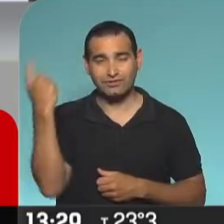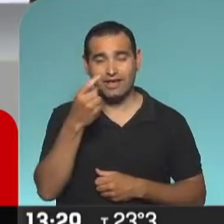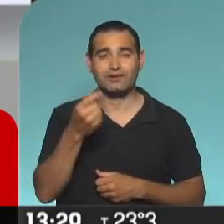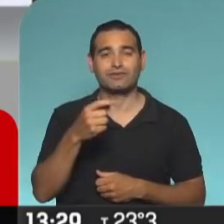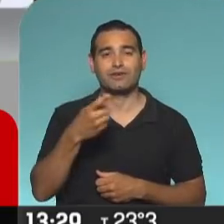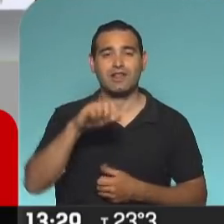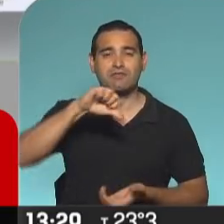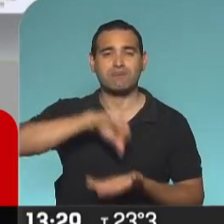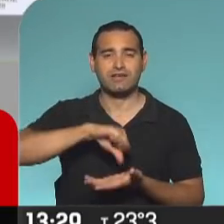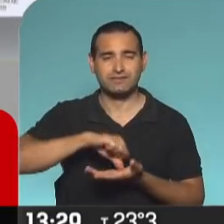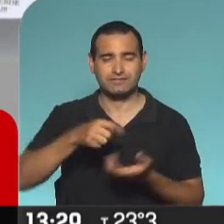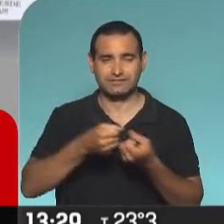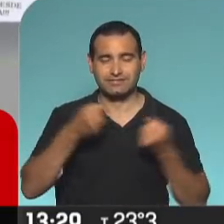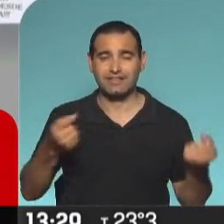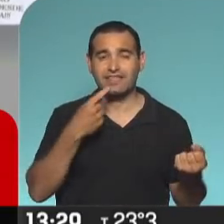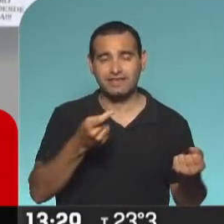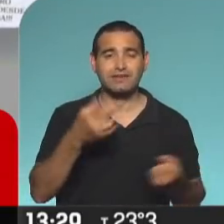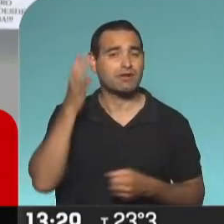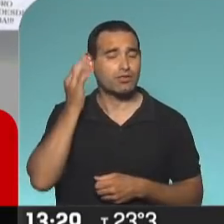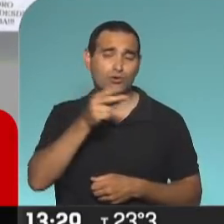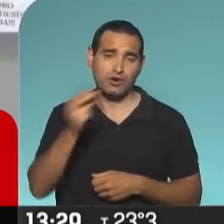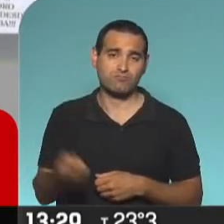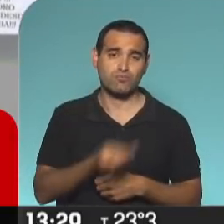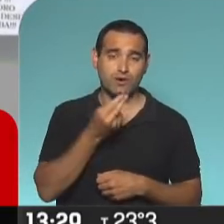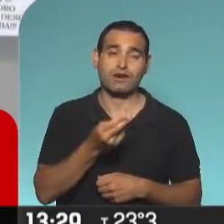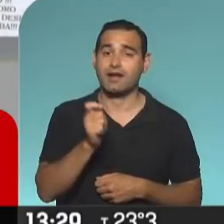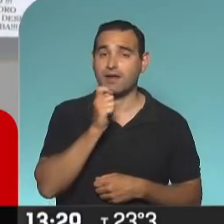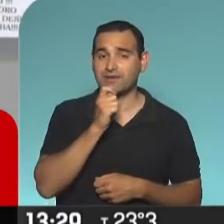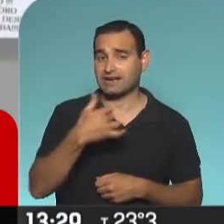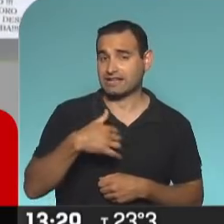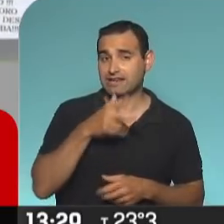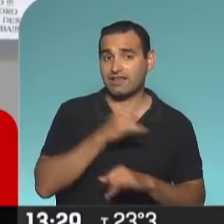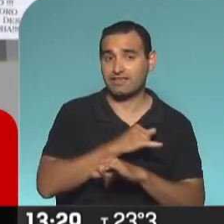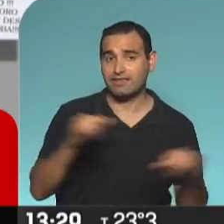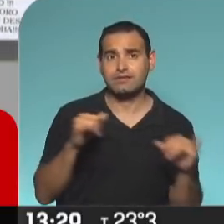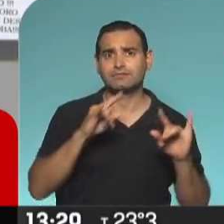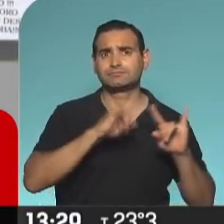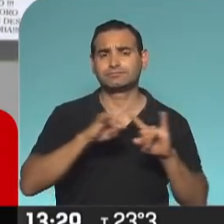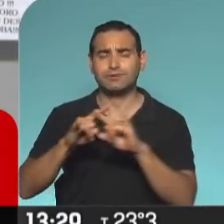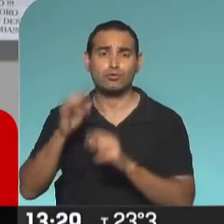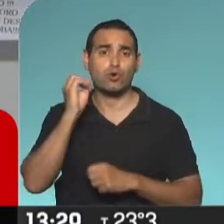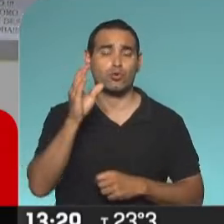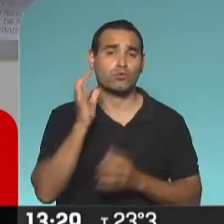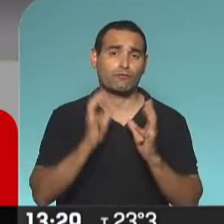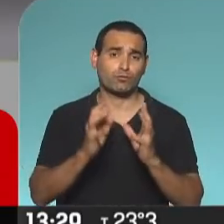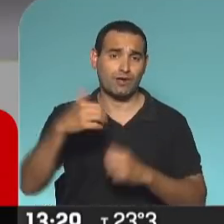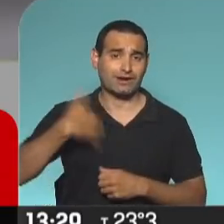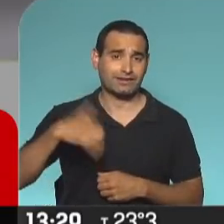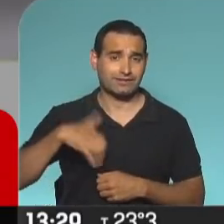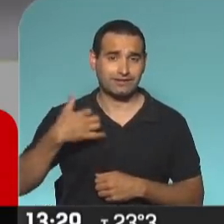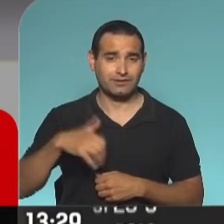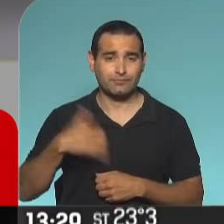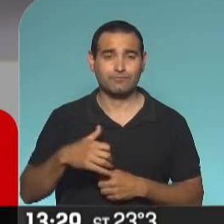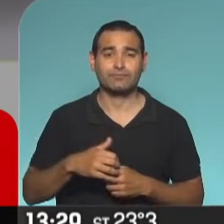País, relatando muere Diego Armando Maradona según la prensa argentina, los portales de los distintos clubes de fútbol argentinos,